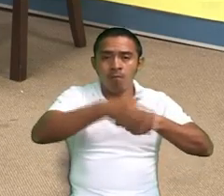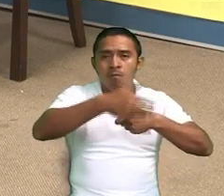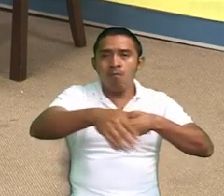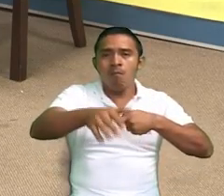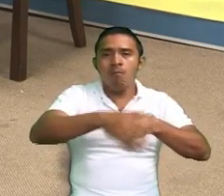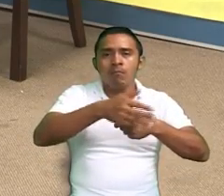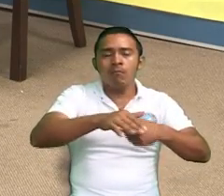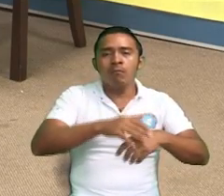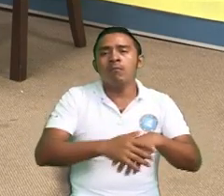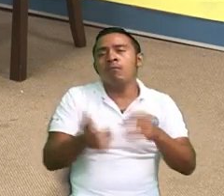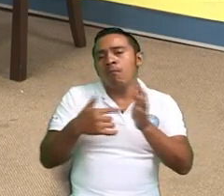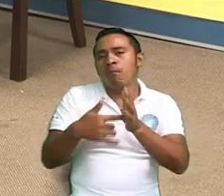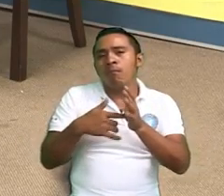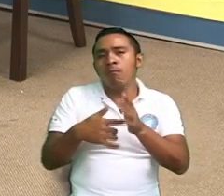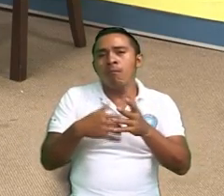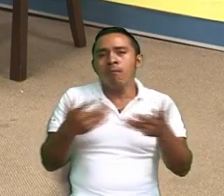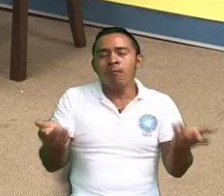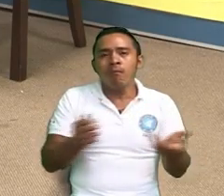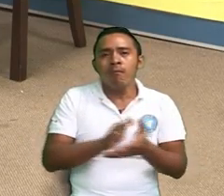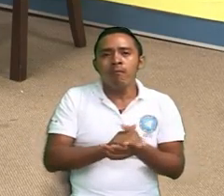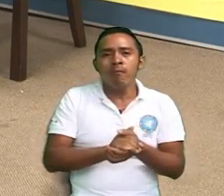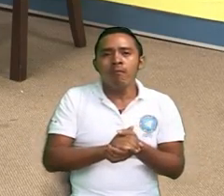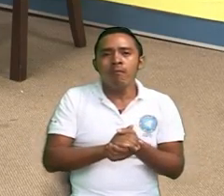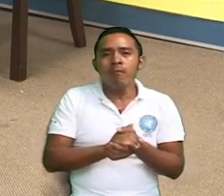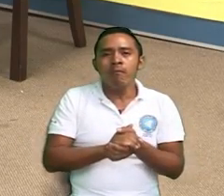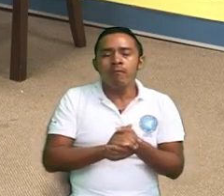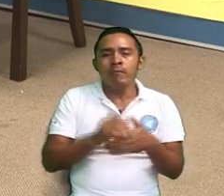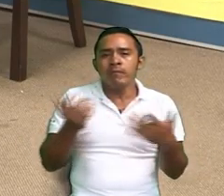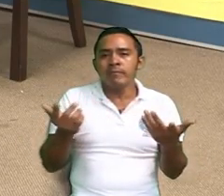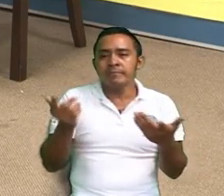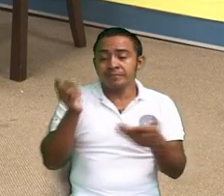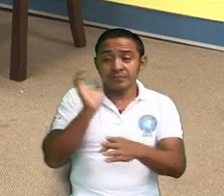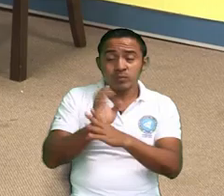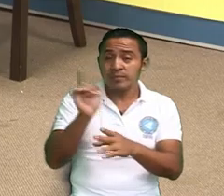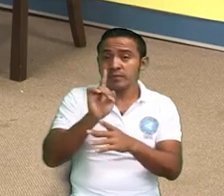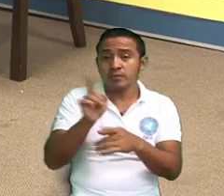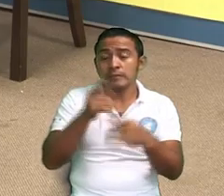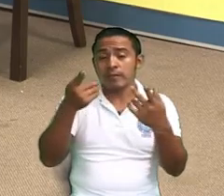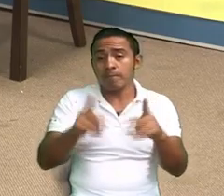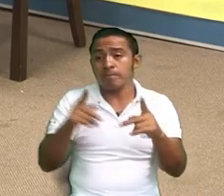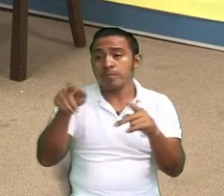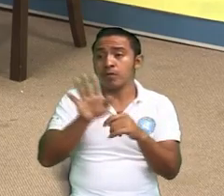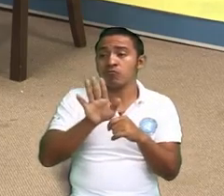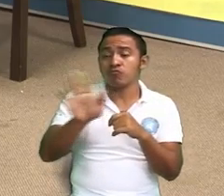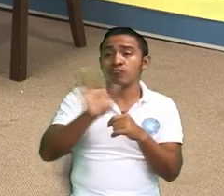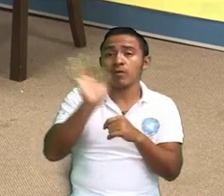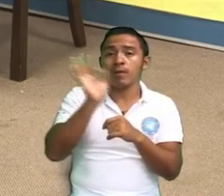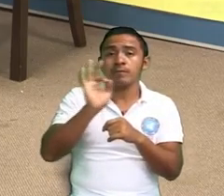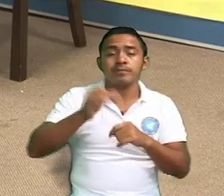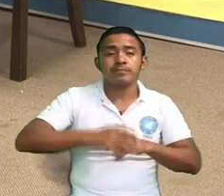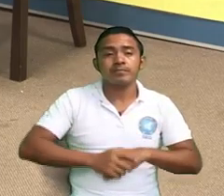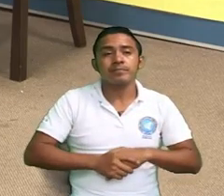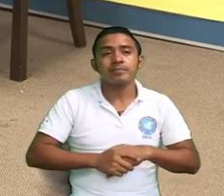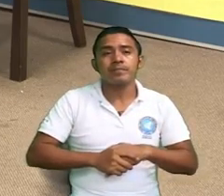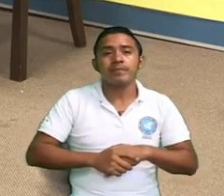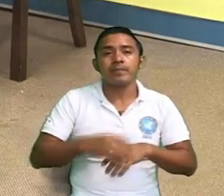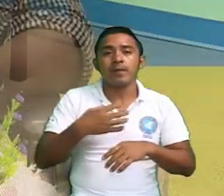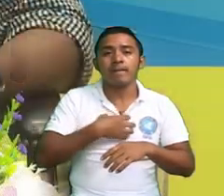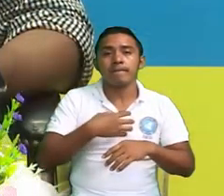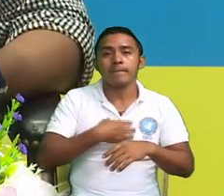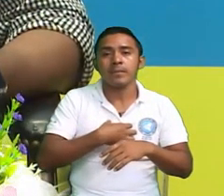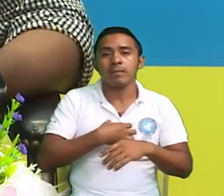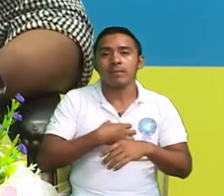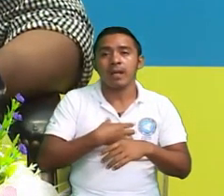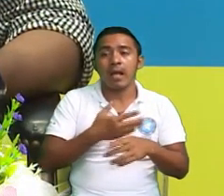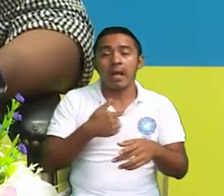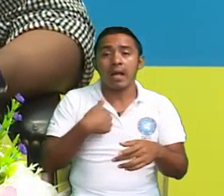alimentos. Por ejemplo, hay amas de casa que prefieren, y no les echo la culpa, pues tal vez es su manera de cocinar, prefieren cocinar antes de